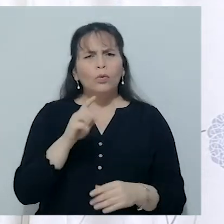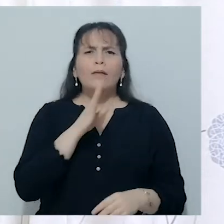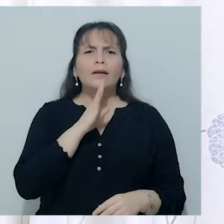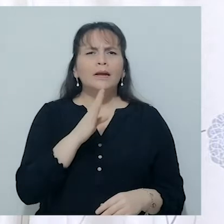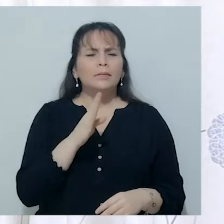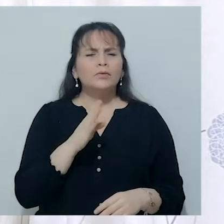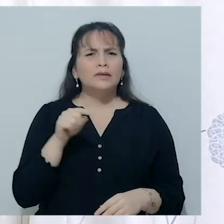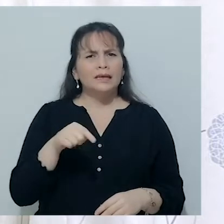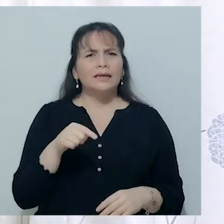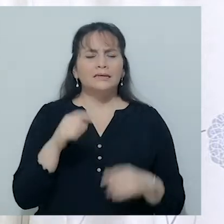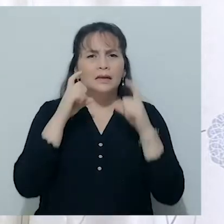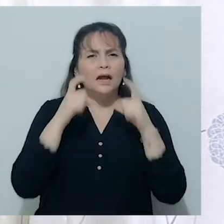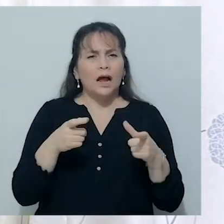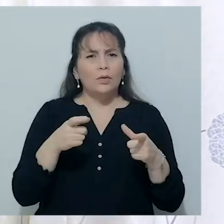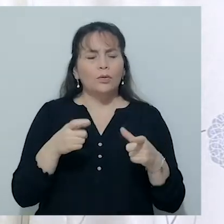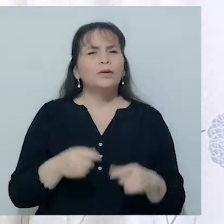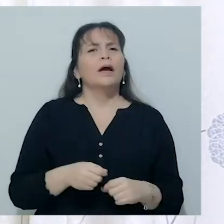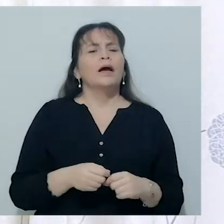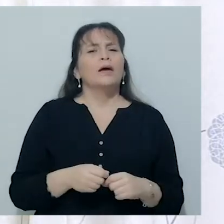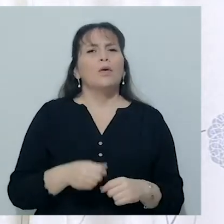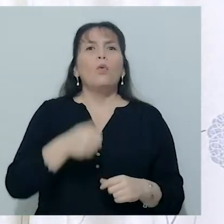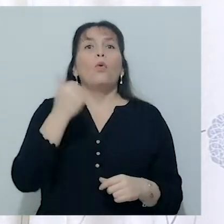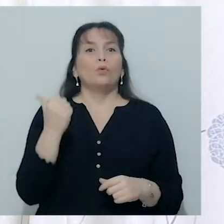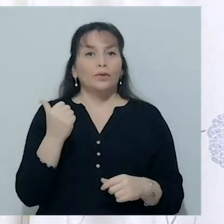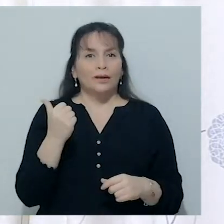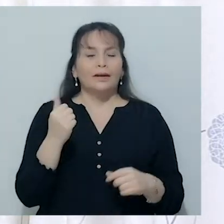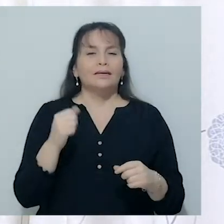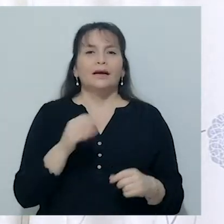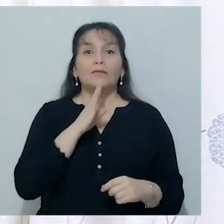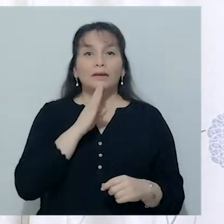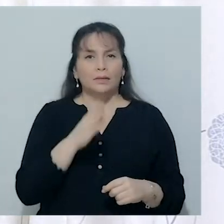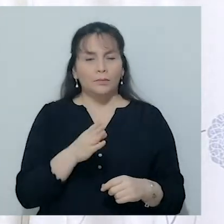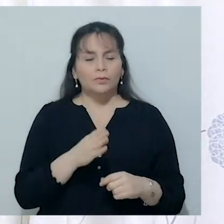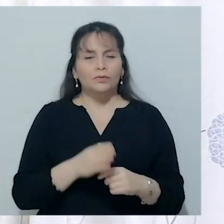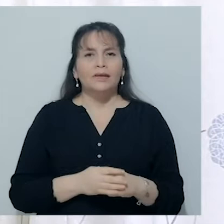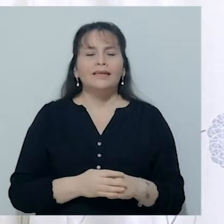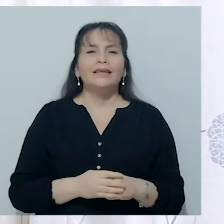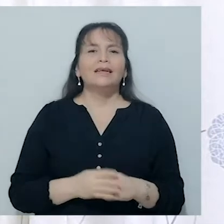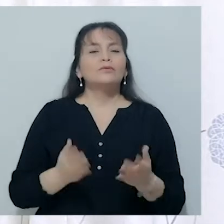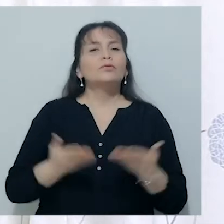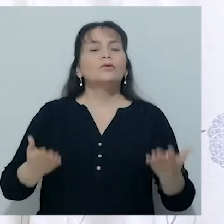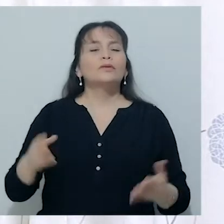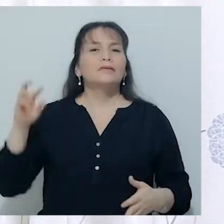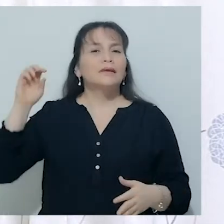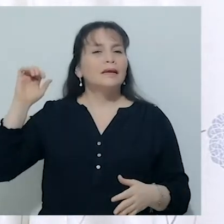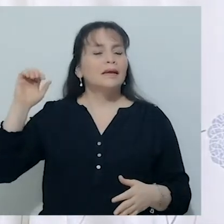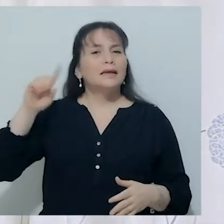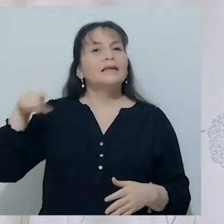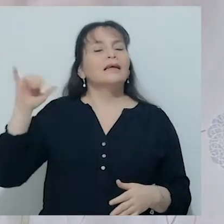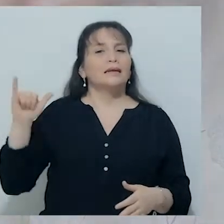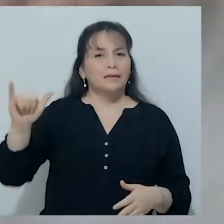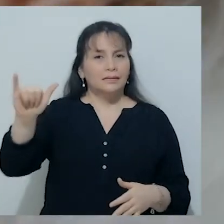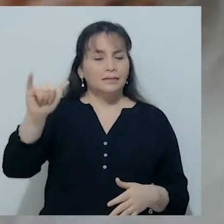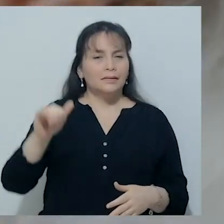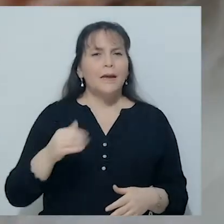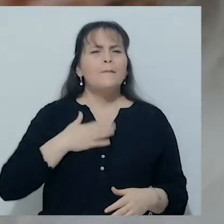herencia, les hablaré de otra que tiene que ver con las cosas eternas. Hoy les hablaré de mi fe